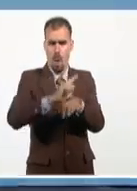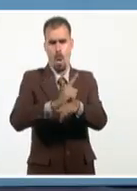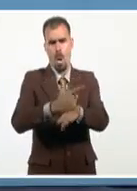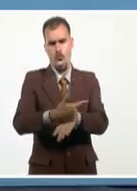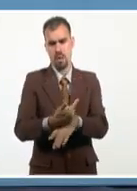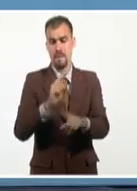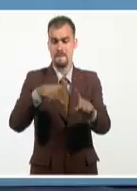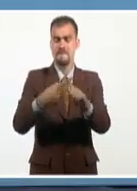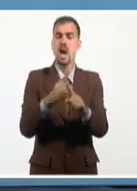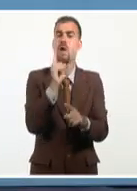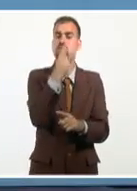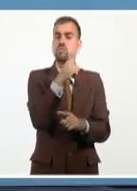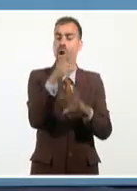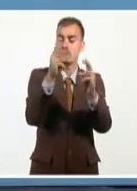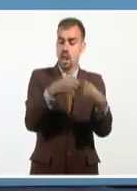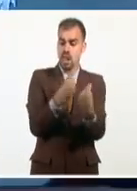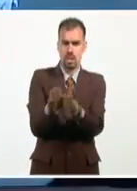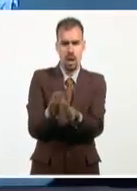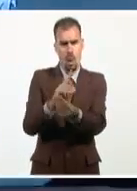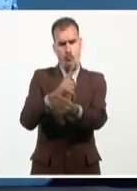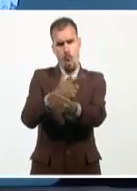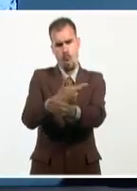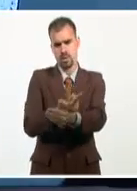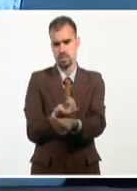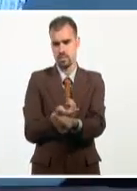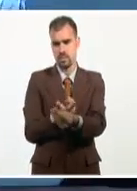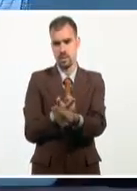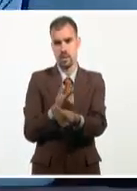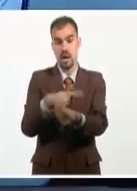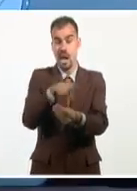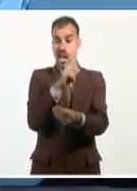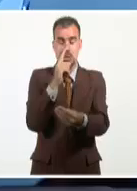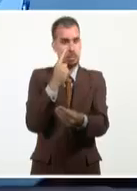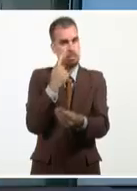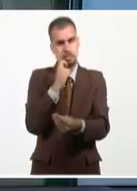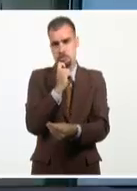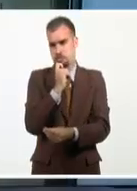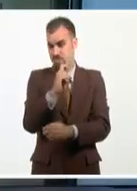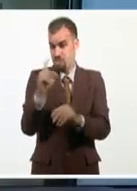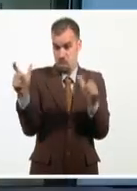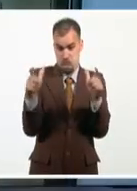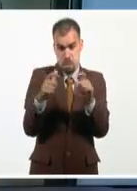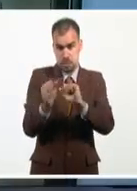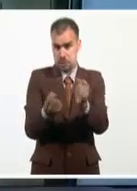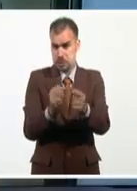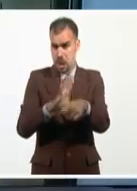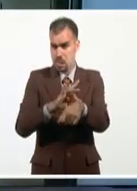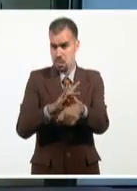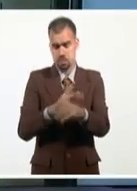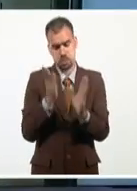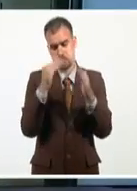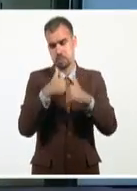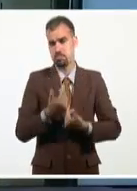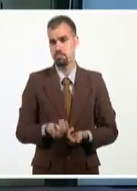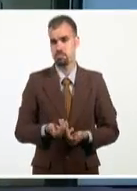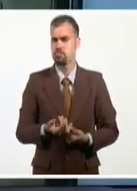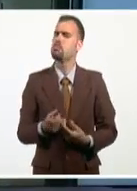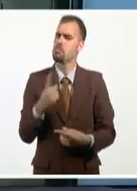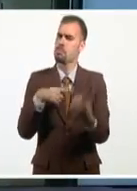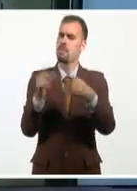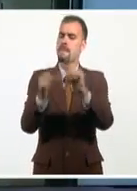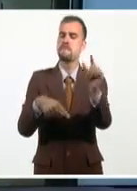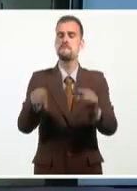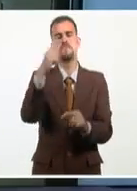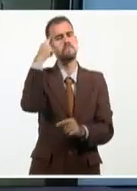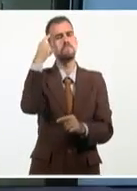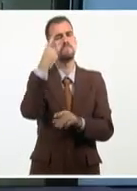PCR atentan contra el propósito de disminuir la transmisión del virus. Yo sé que hay también quien cree que la muy cercana inmunización de la población